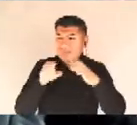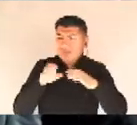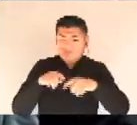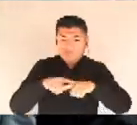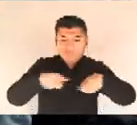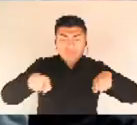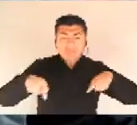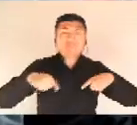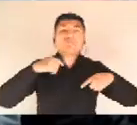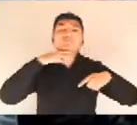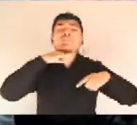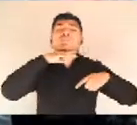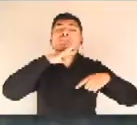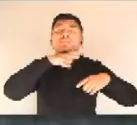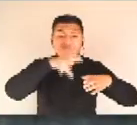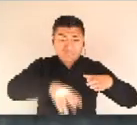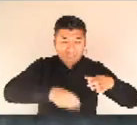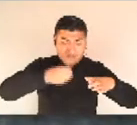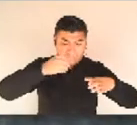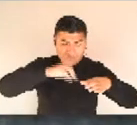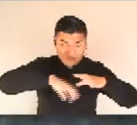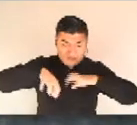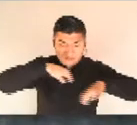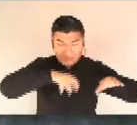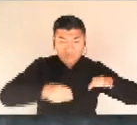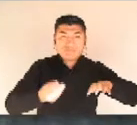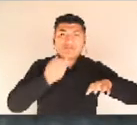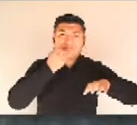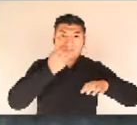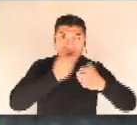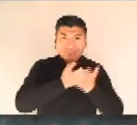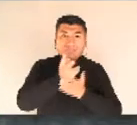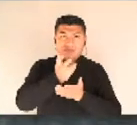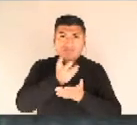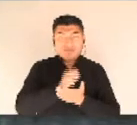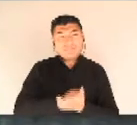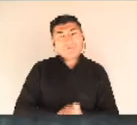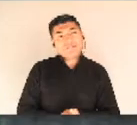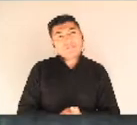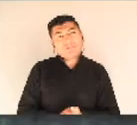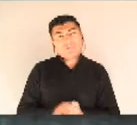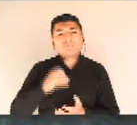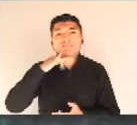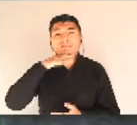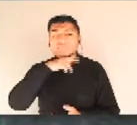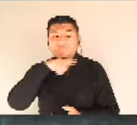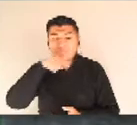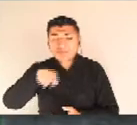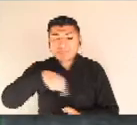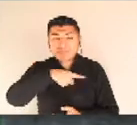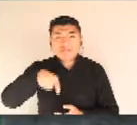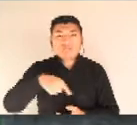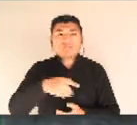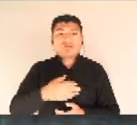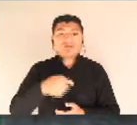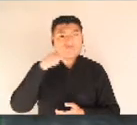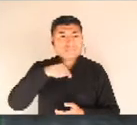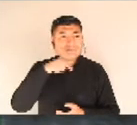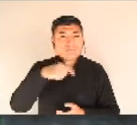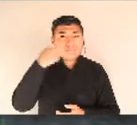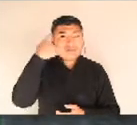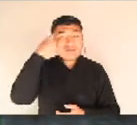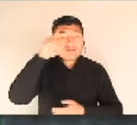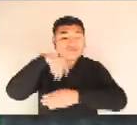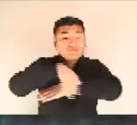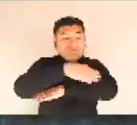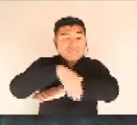comida de la basura no es cierto de la basura que se bota allí para las